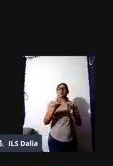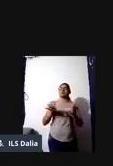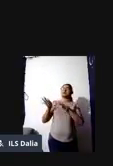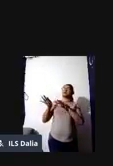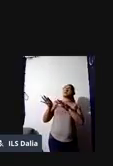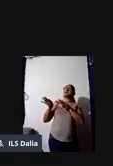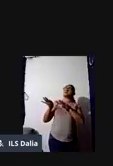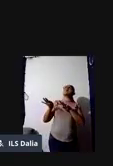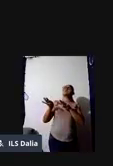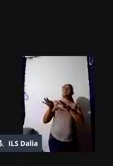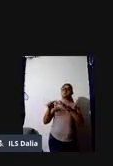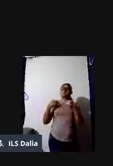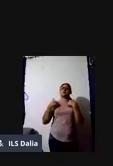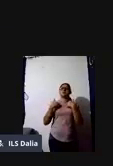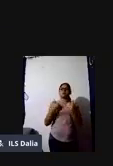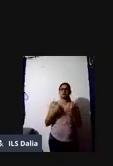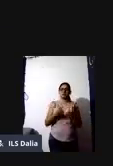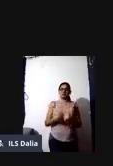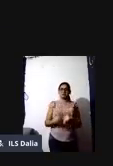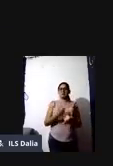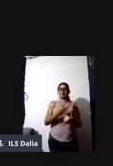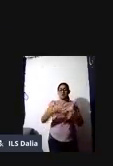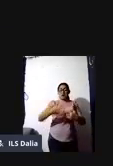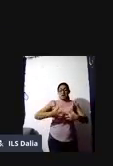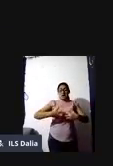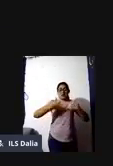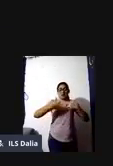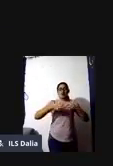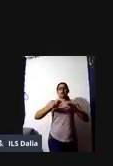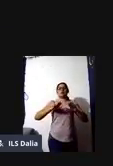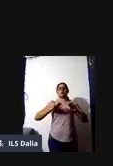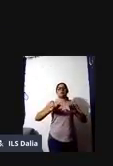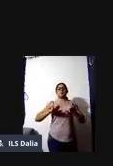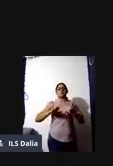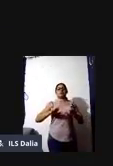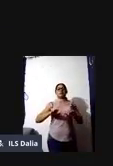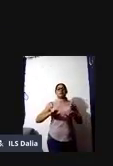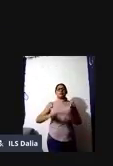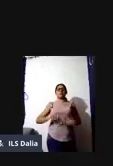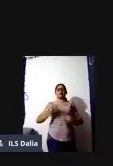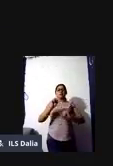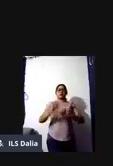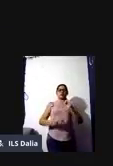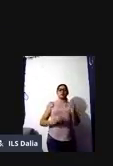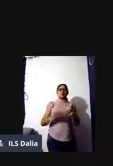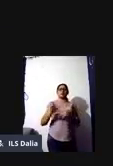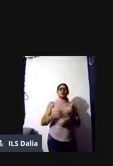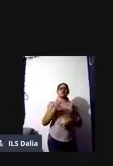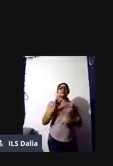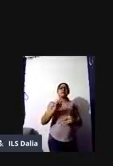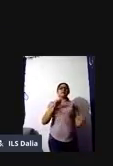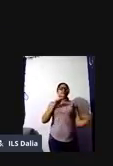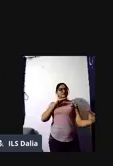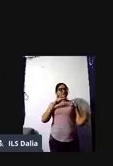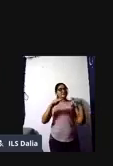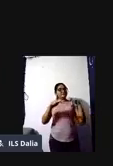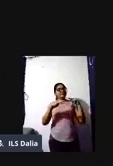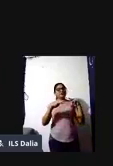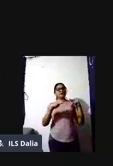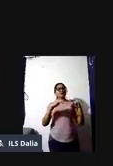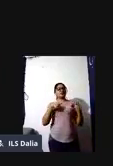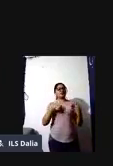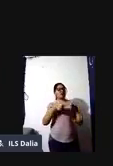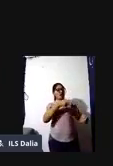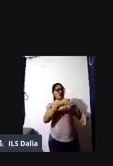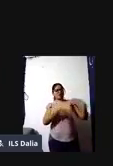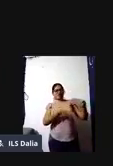que su irritabilidad iba bajando, porque nos encontramos no desde una posición de